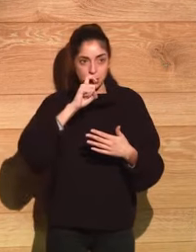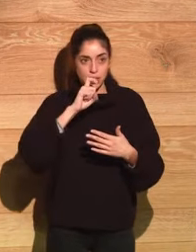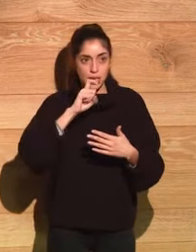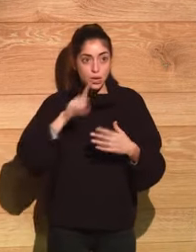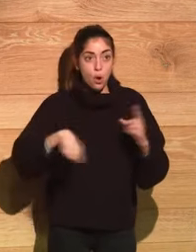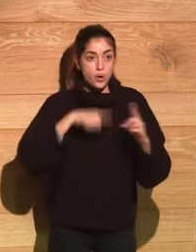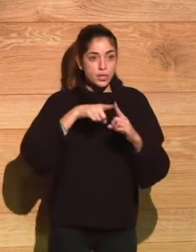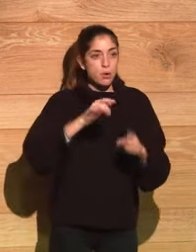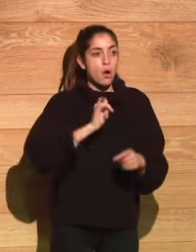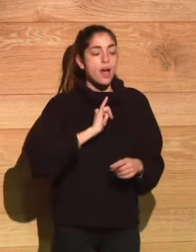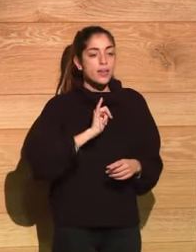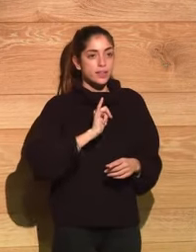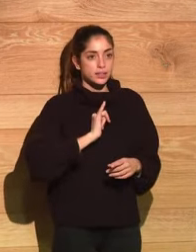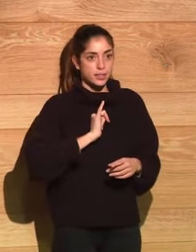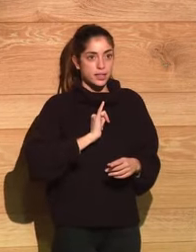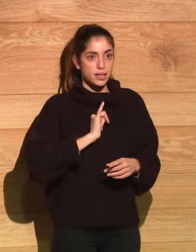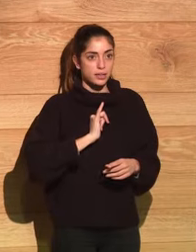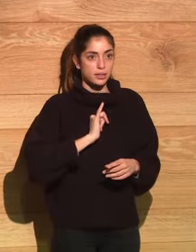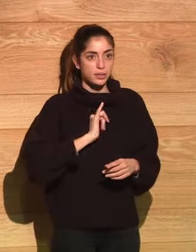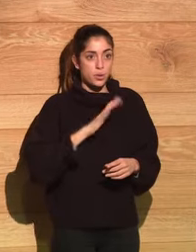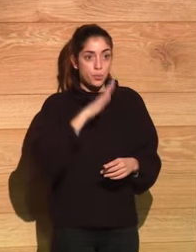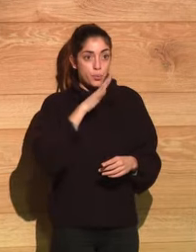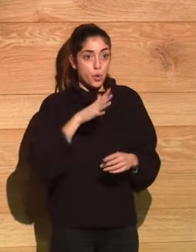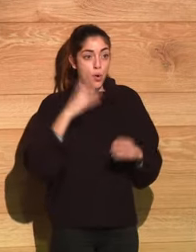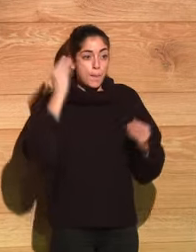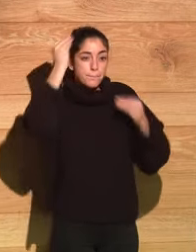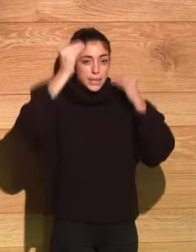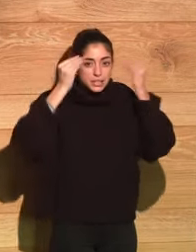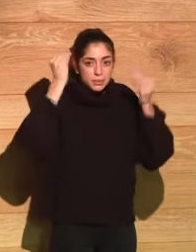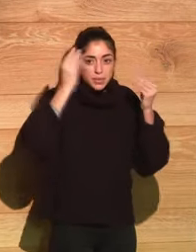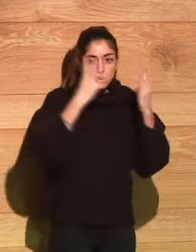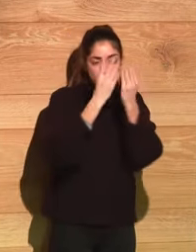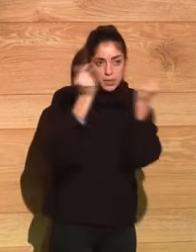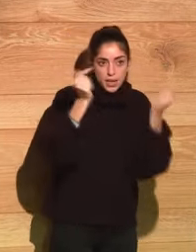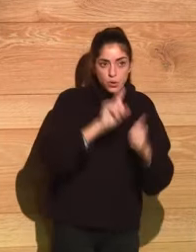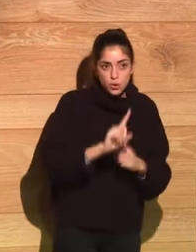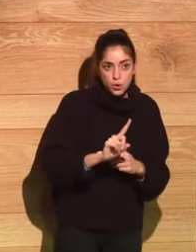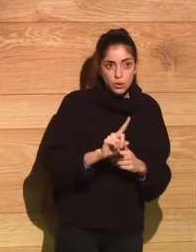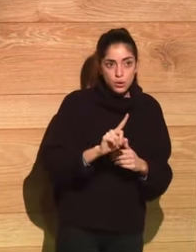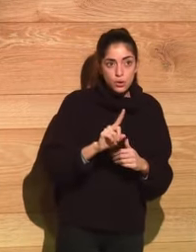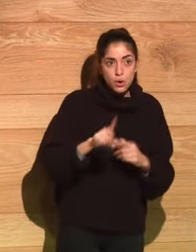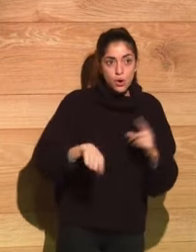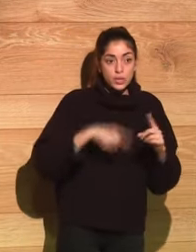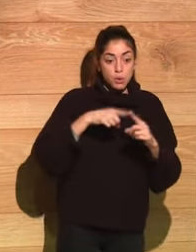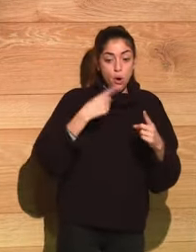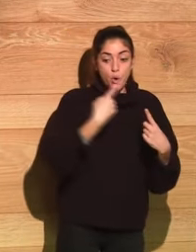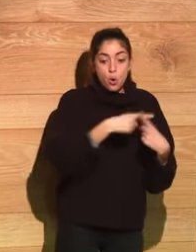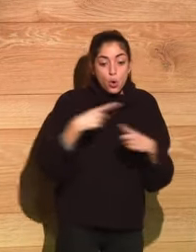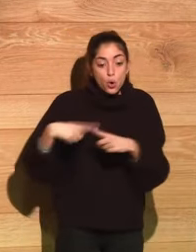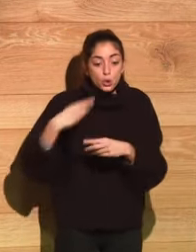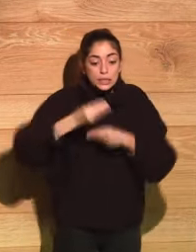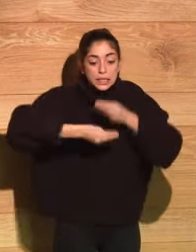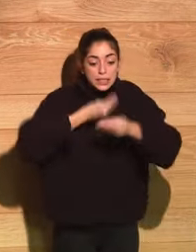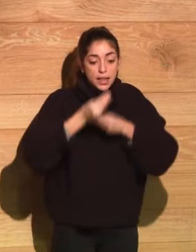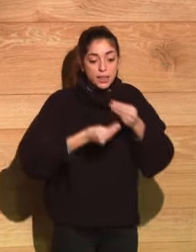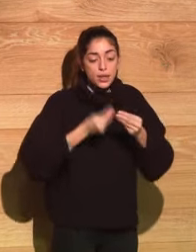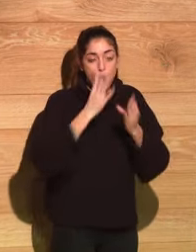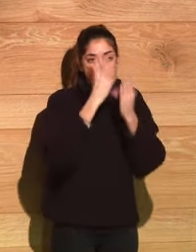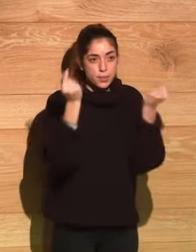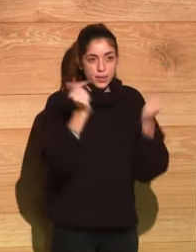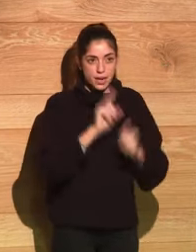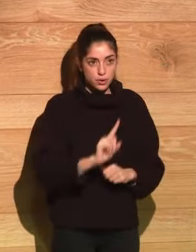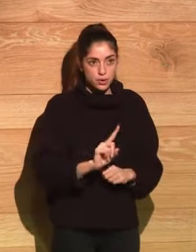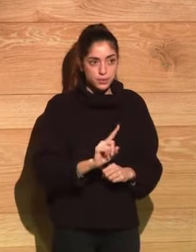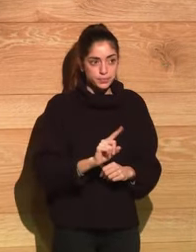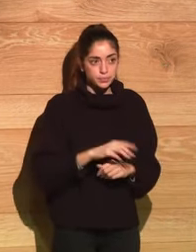de olvidar a nuestro propio pensamiento, nuestra propia forma de hacer las cosas, nuestra literatura, por ejemplo, nuestra manera, o